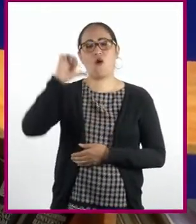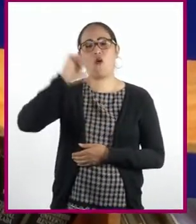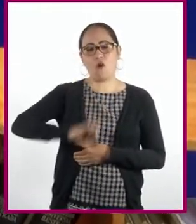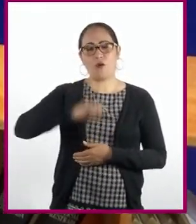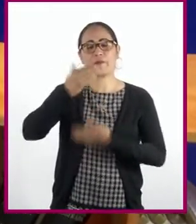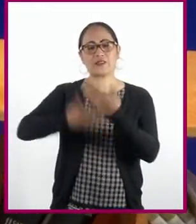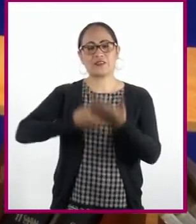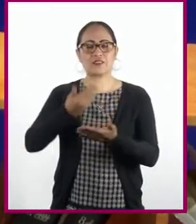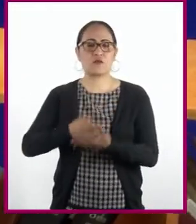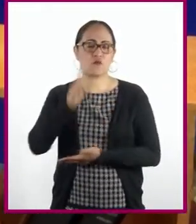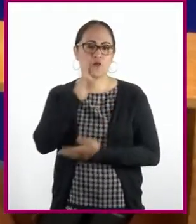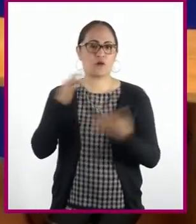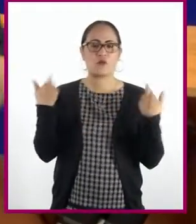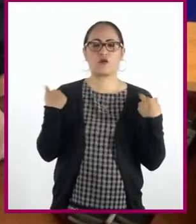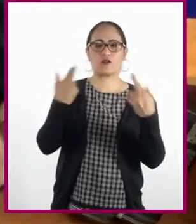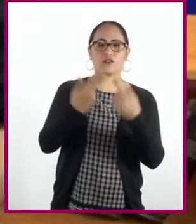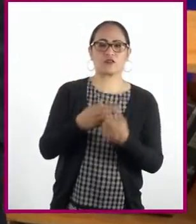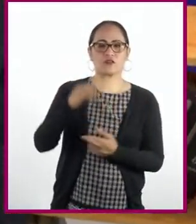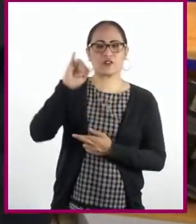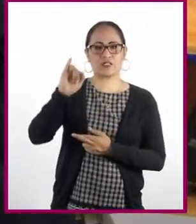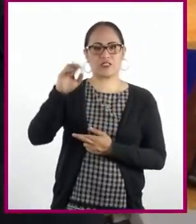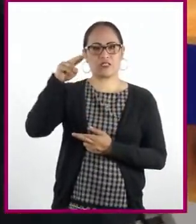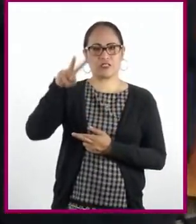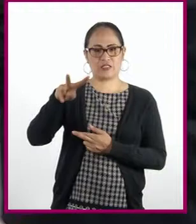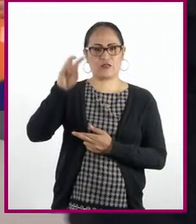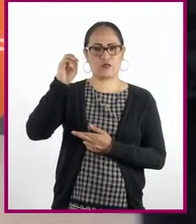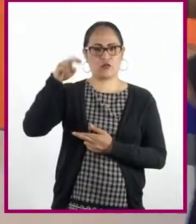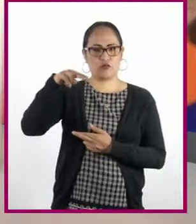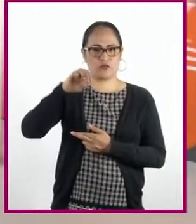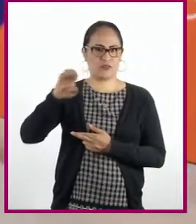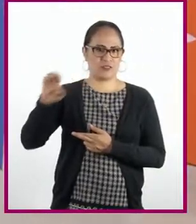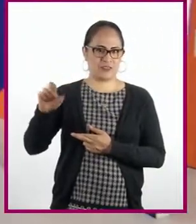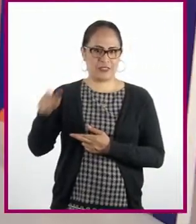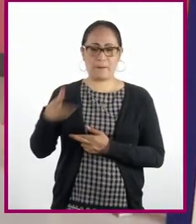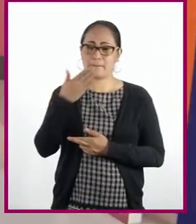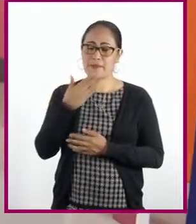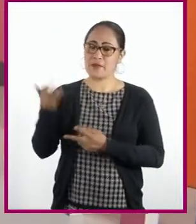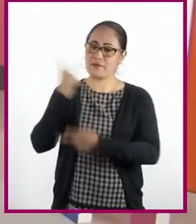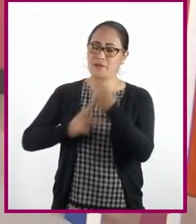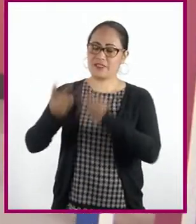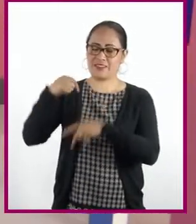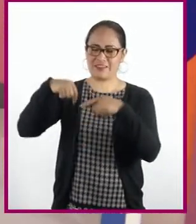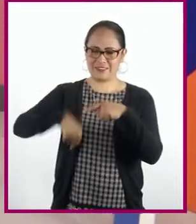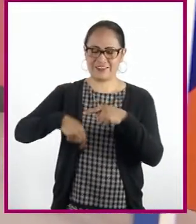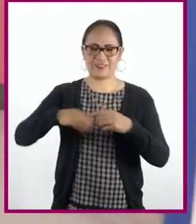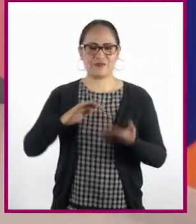profesora Ivonne Cristina Falcón Galindo. Bienvenida, maestra.